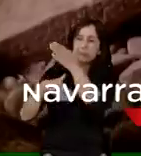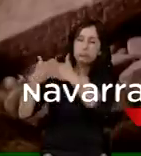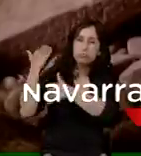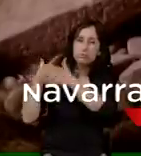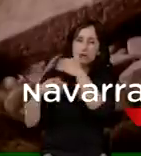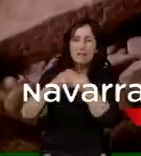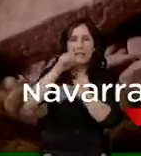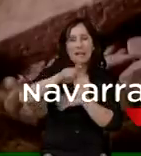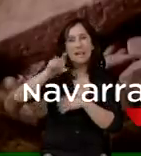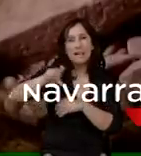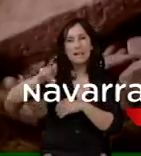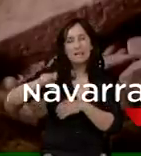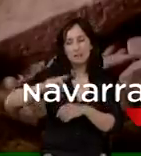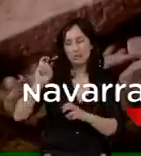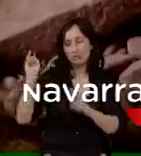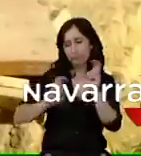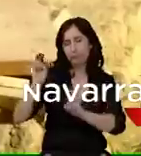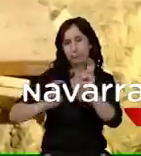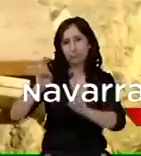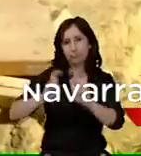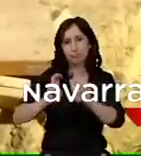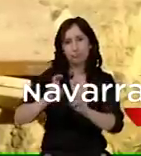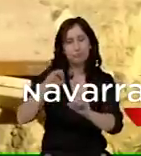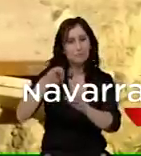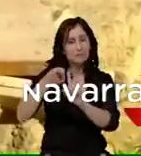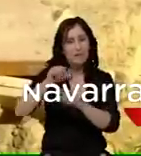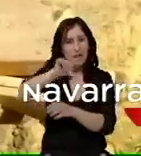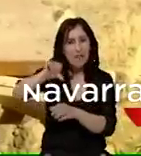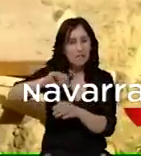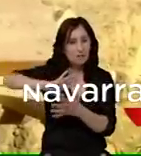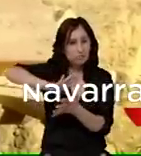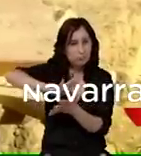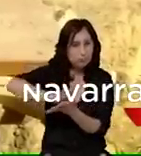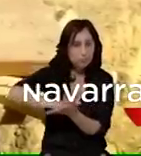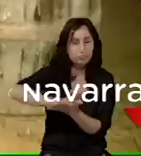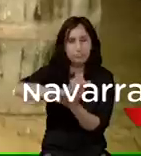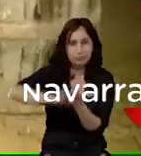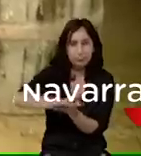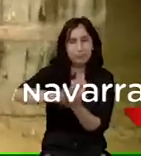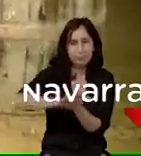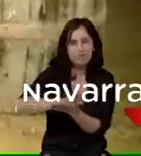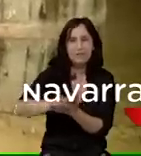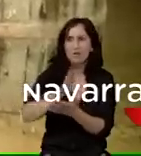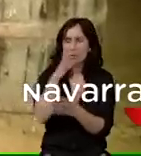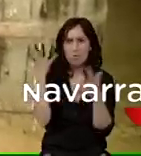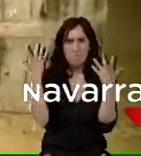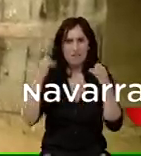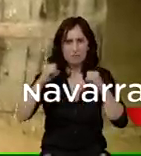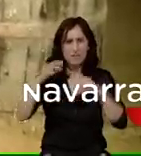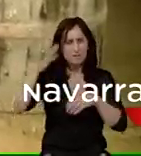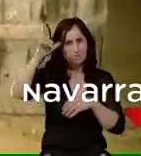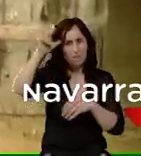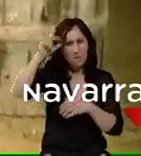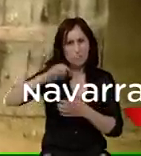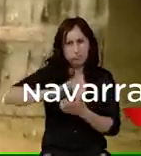toda la gente viniendo aquí a hacer aceite, a moler con la fuerza de los brazos y de la caballería?